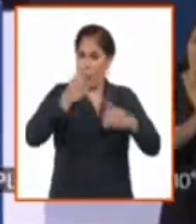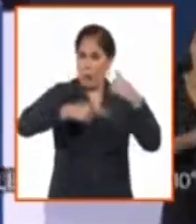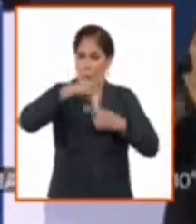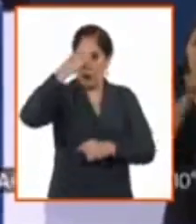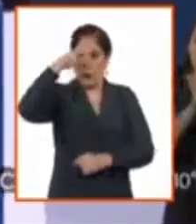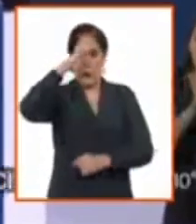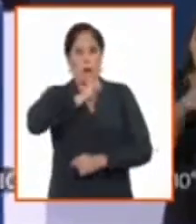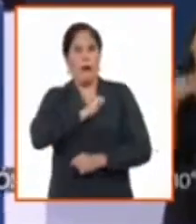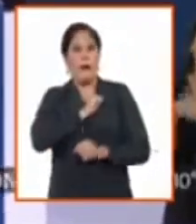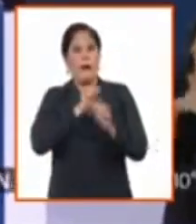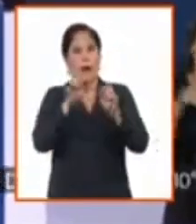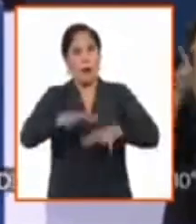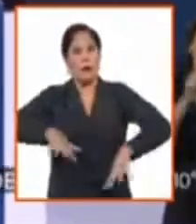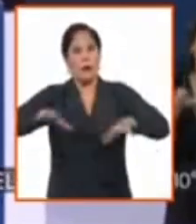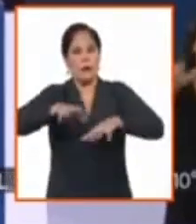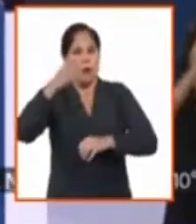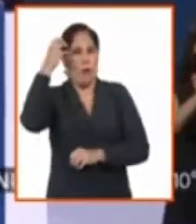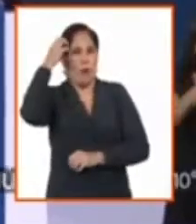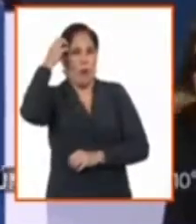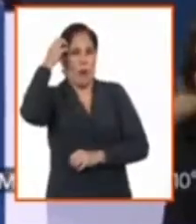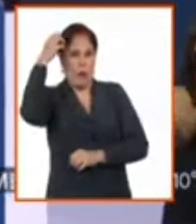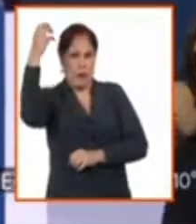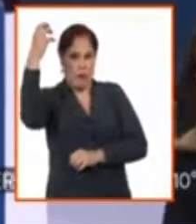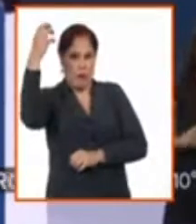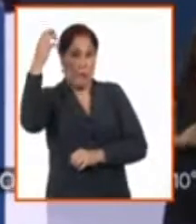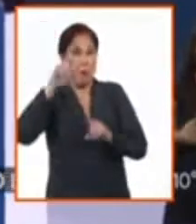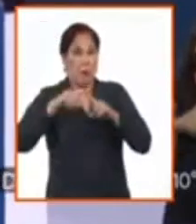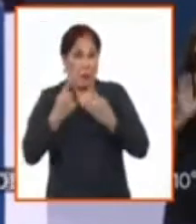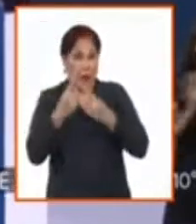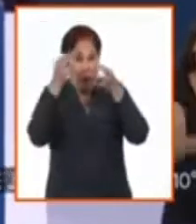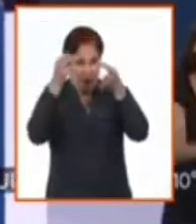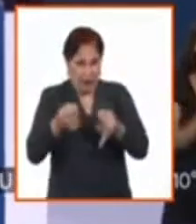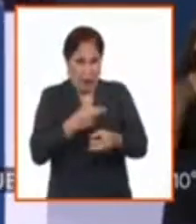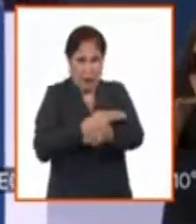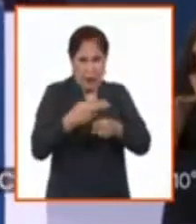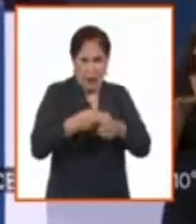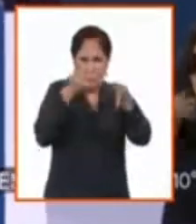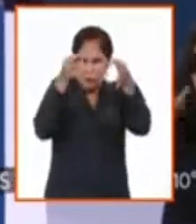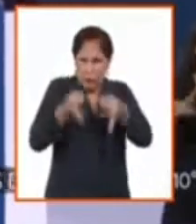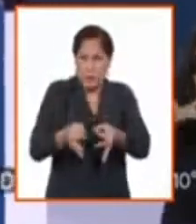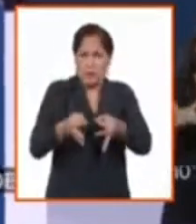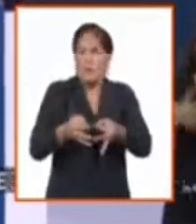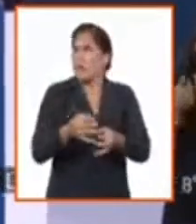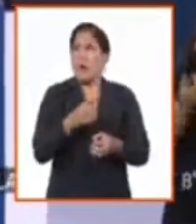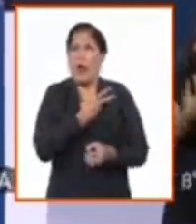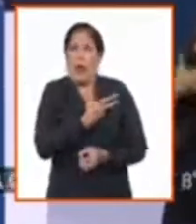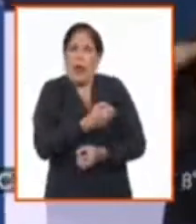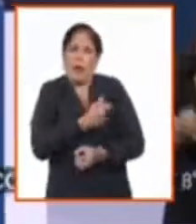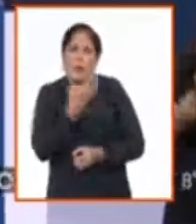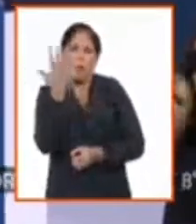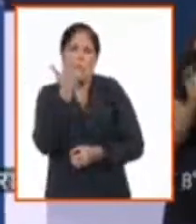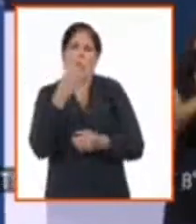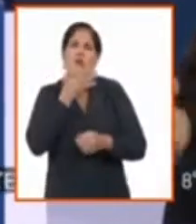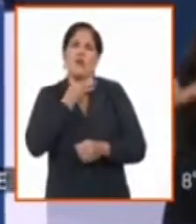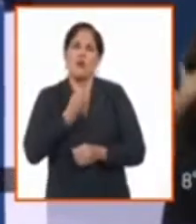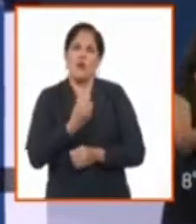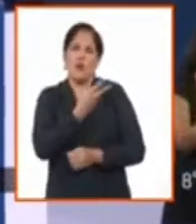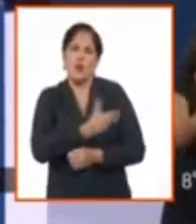busca acondicionar a los gobiernos pero en los hechos sólo se lastima a los pueblos